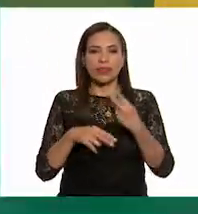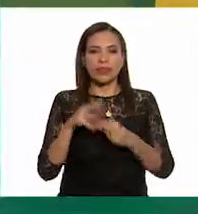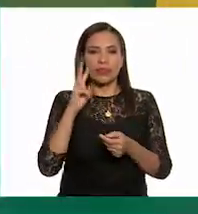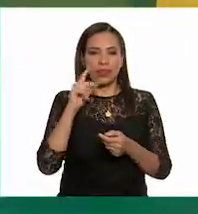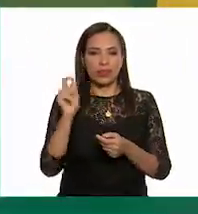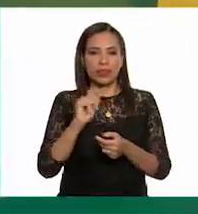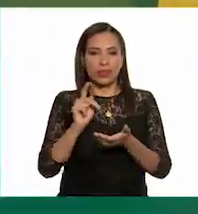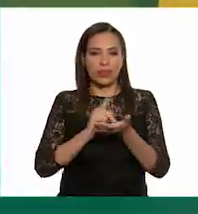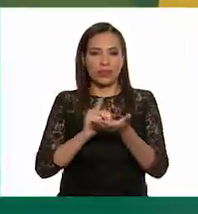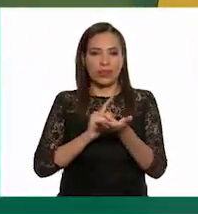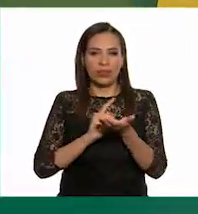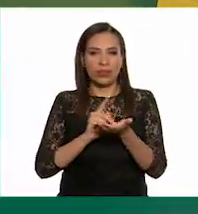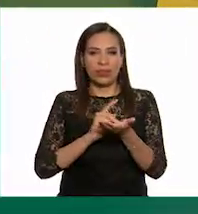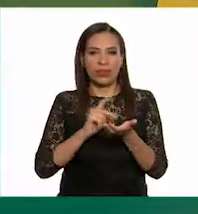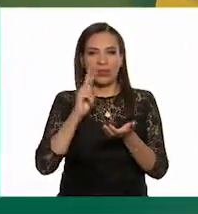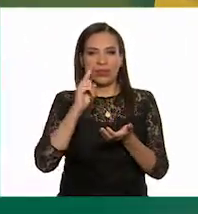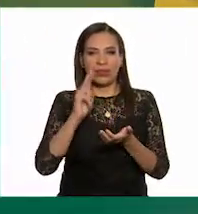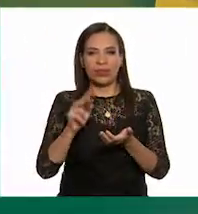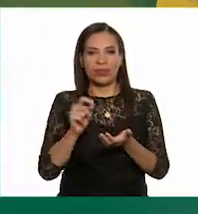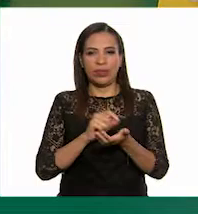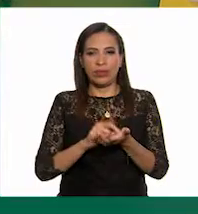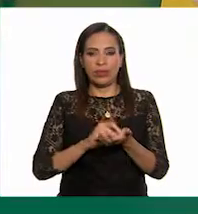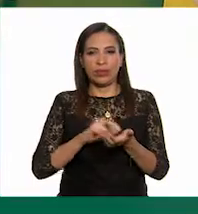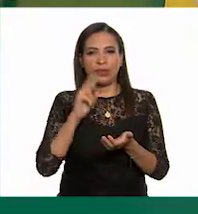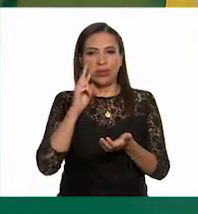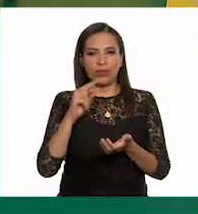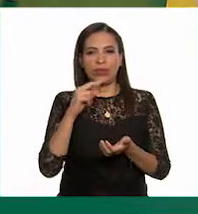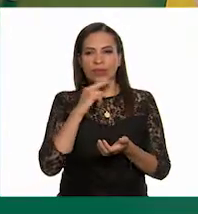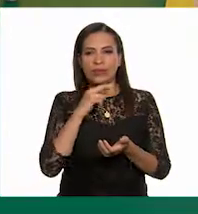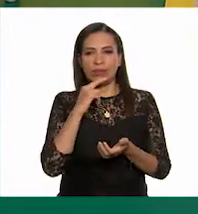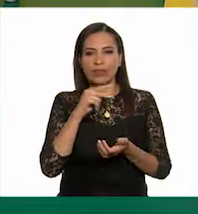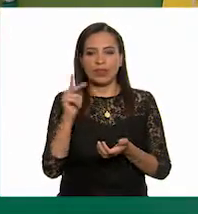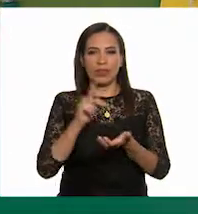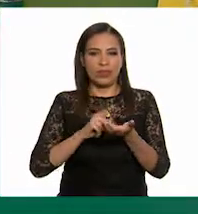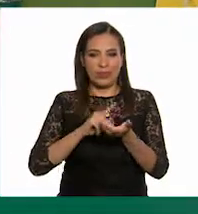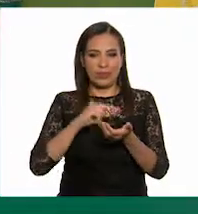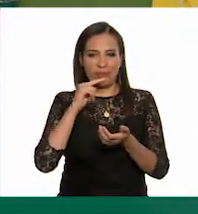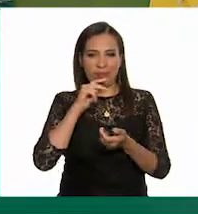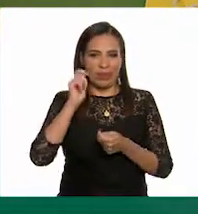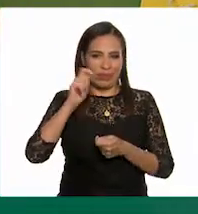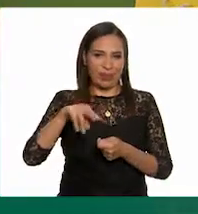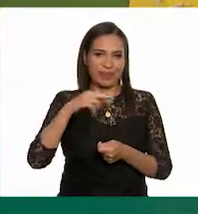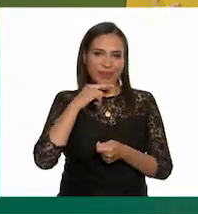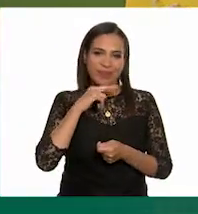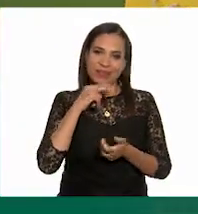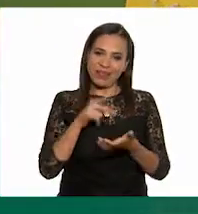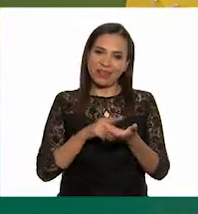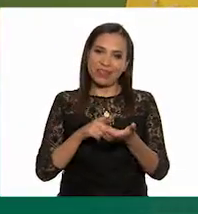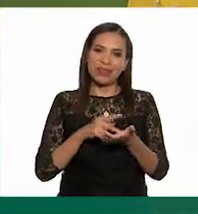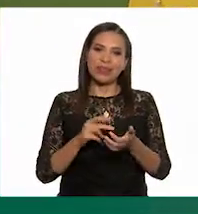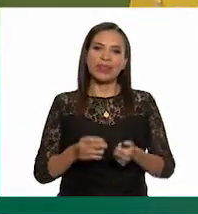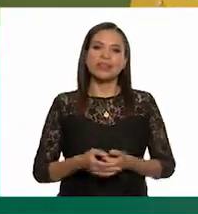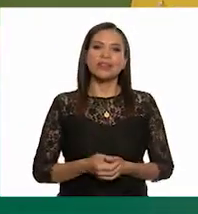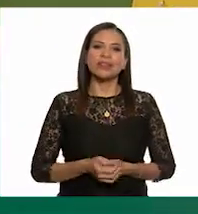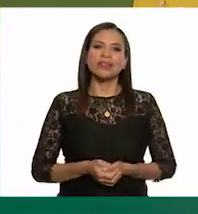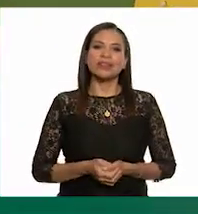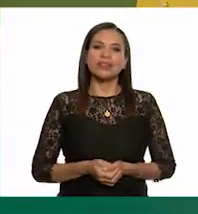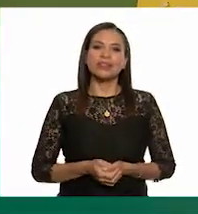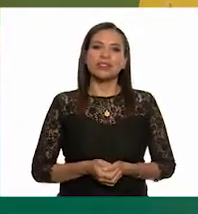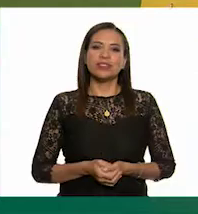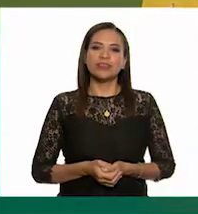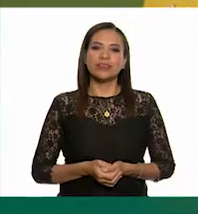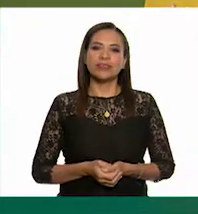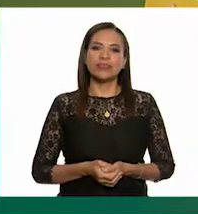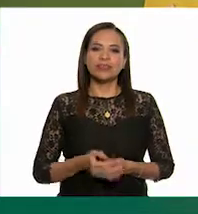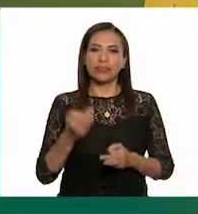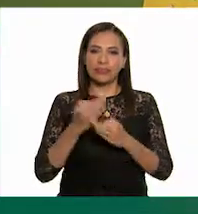voladora. Aquí tengo. Ahí viene. Gracias. Uy, ¿qué tal, eh? Ah, la pluma voladora, somos mágicos aquí. Voy a agarrar uno de estos grandísimo. Y nos